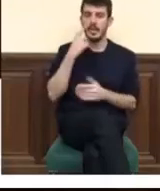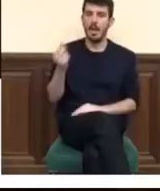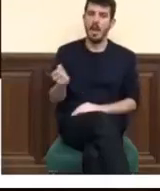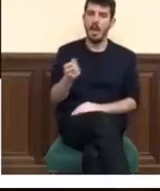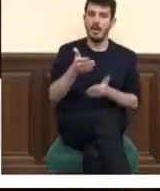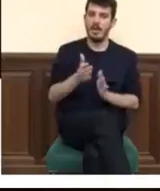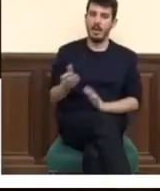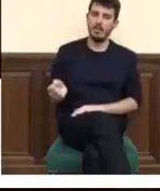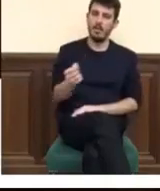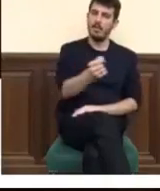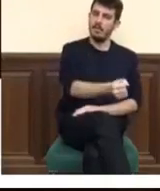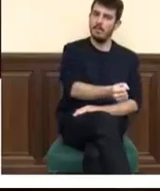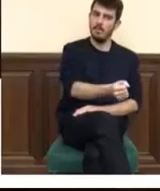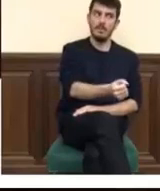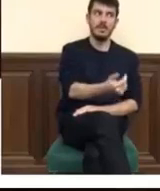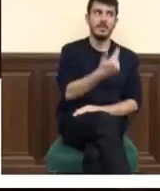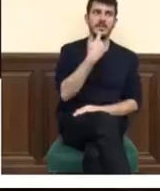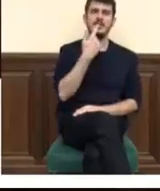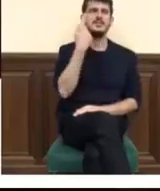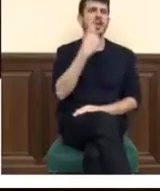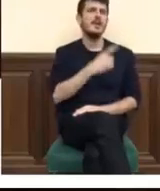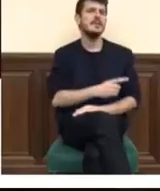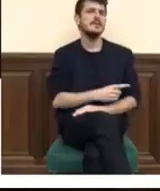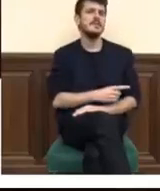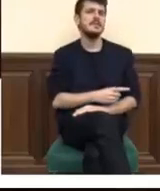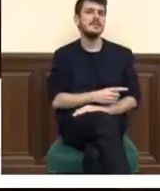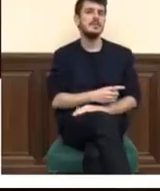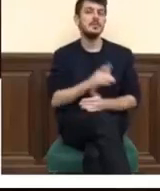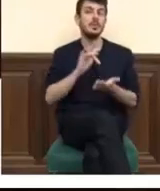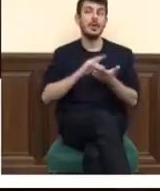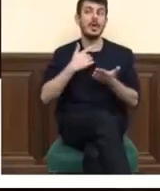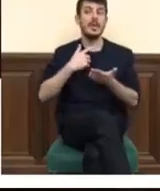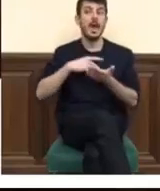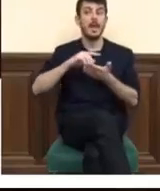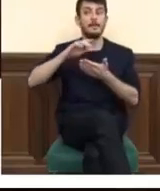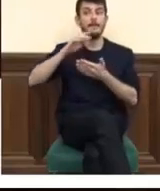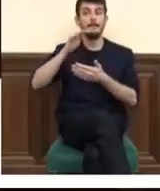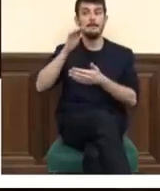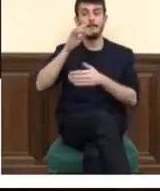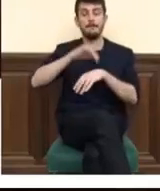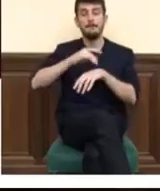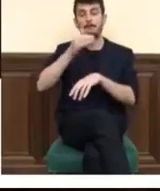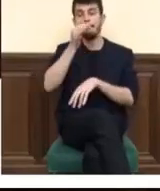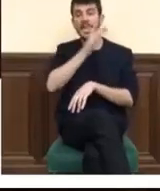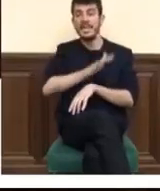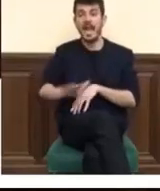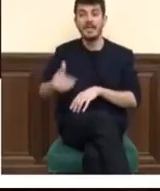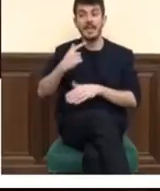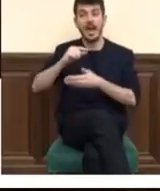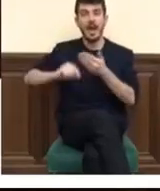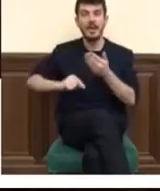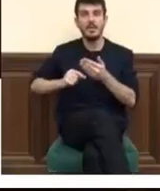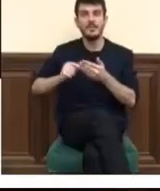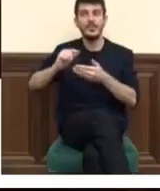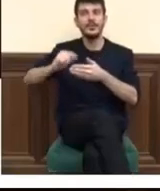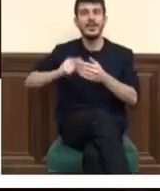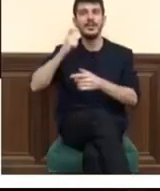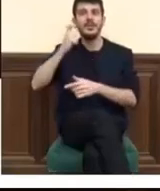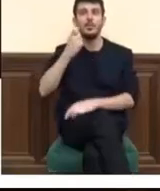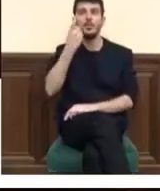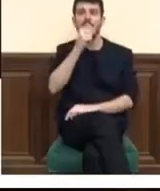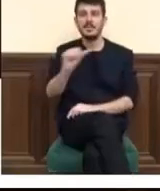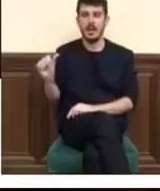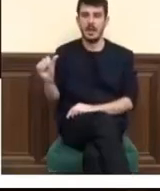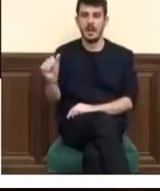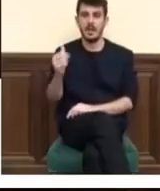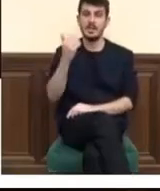te dice, ¿sabes, Susana? Pues han contratado ya a otra pediatra, pero fíjate, la contratan una semana, el sábado y el